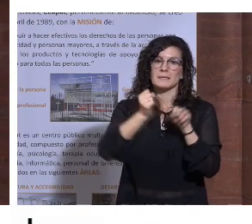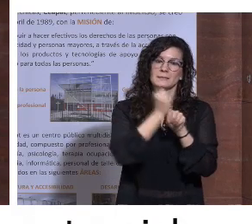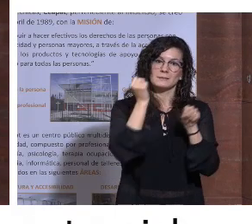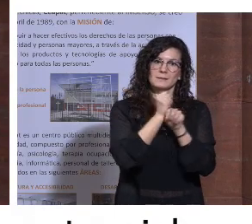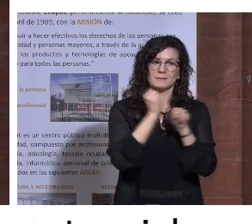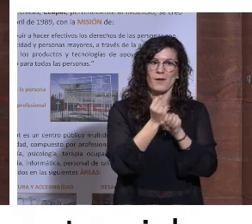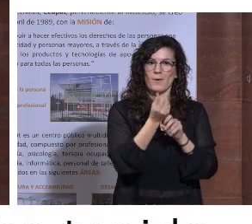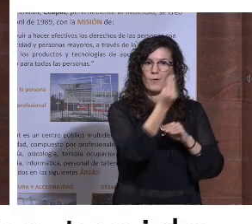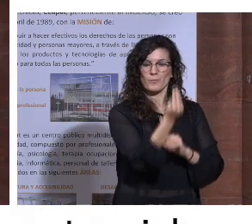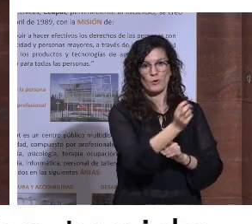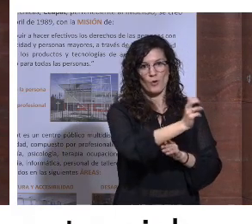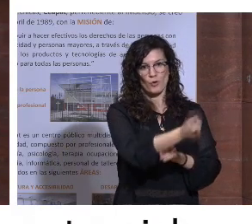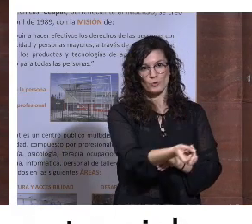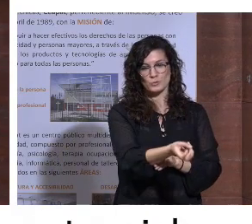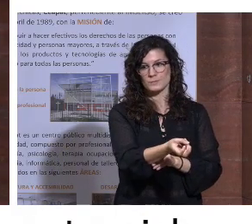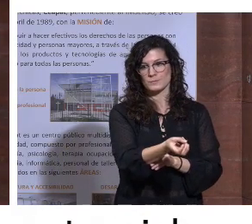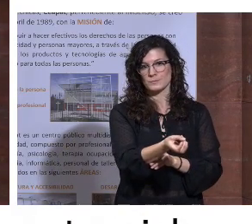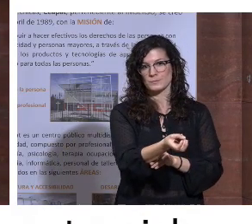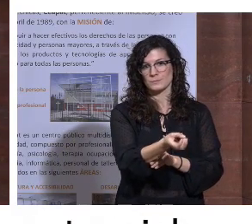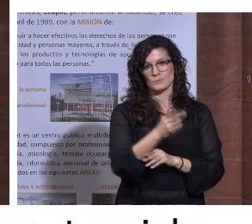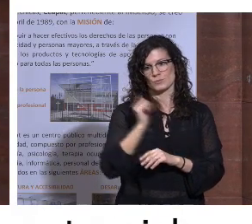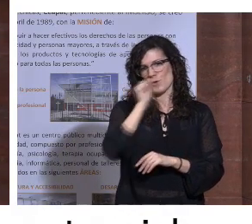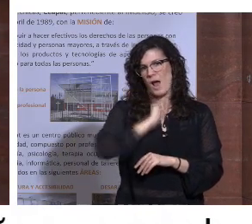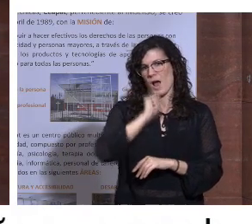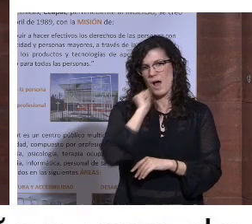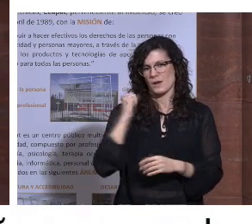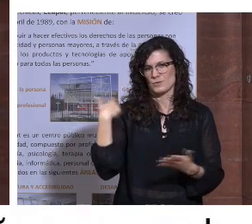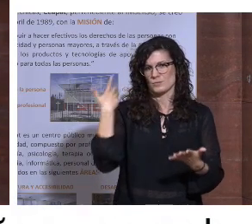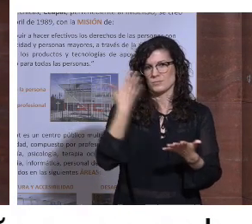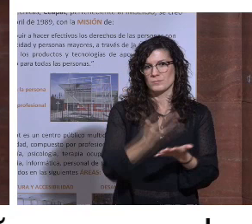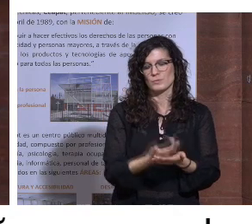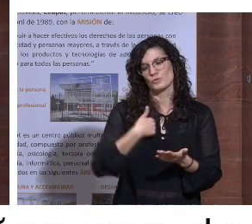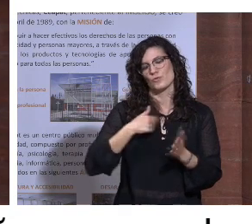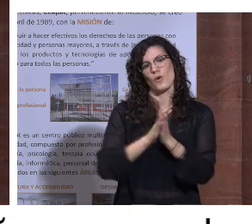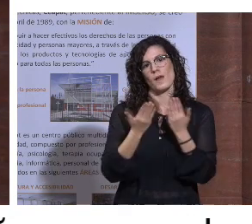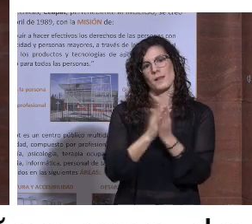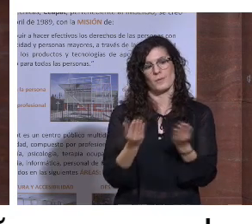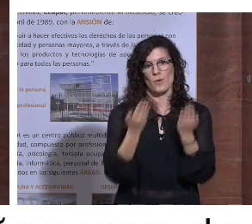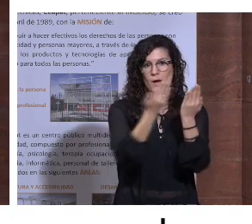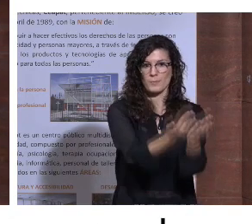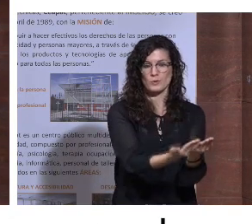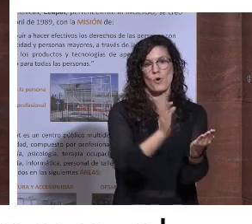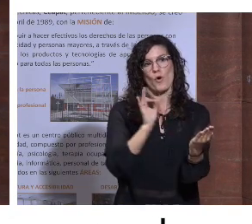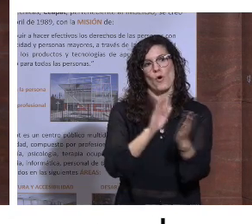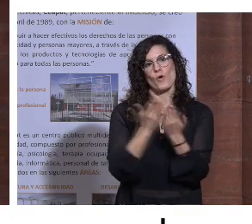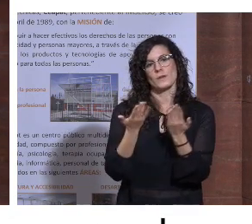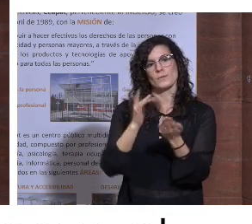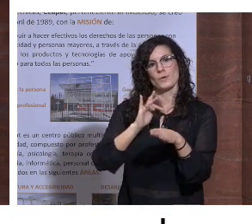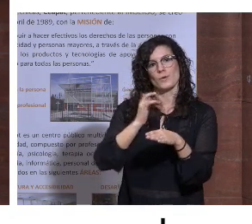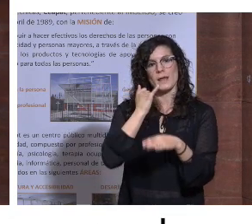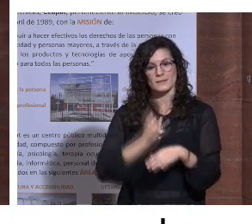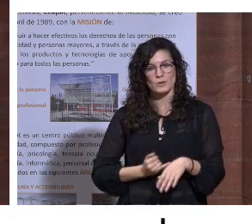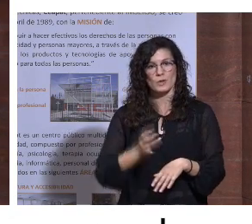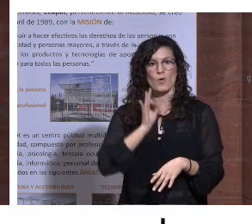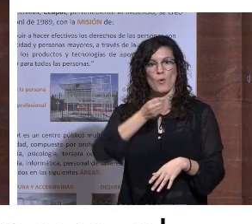durante muchos años uno de estos atriles de madera donde apoyo el libro, hoy apoyo un libro electrónico, ahí apoyo un micrófono,